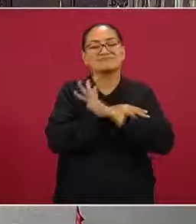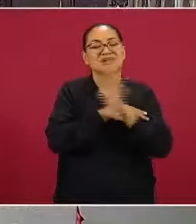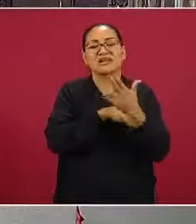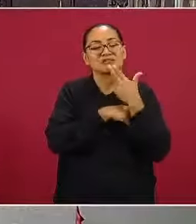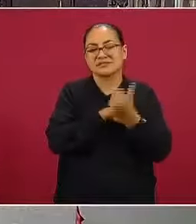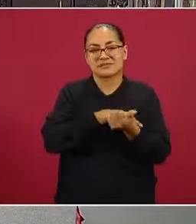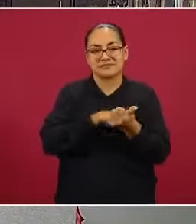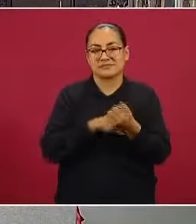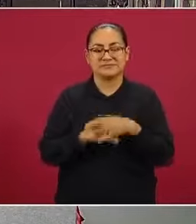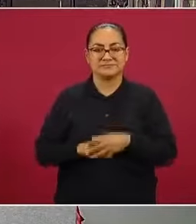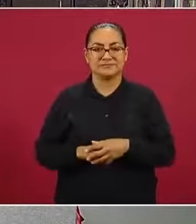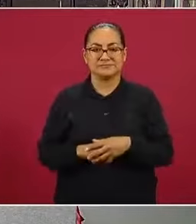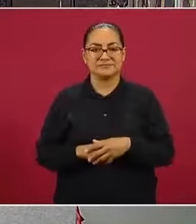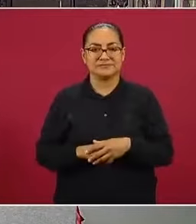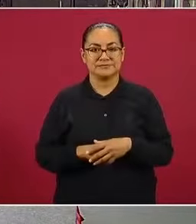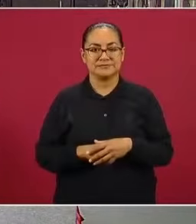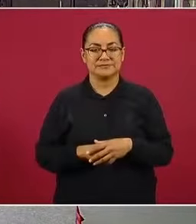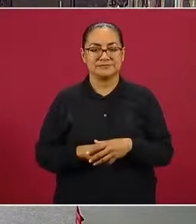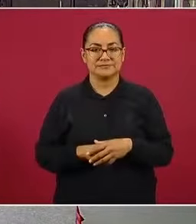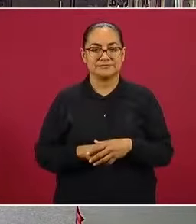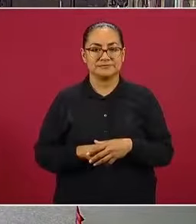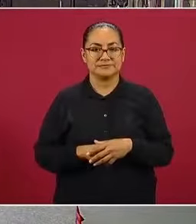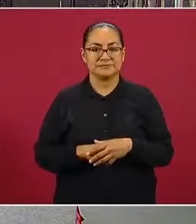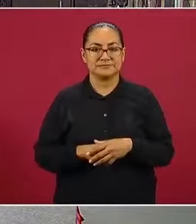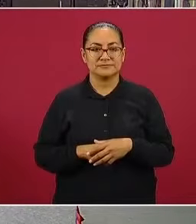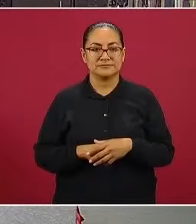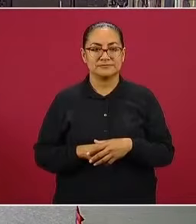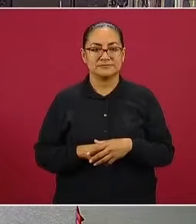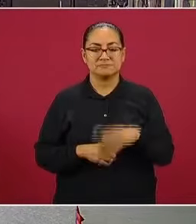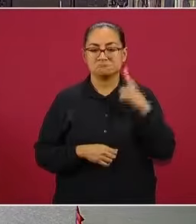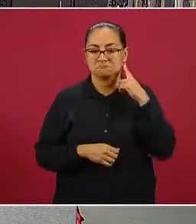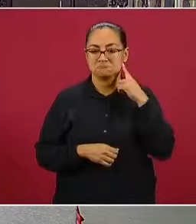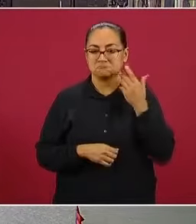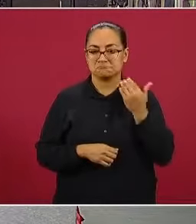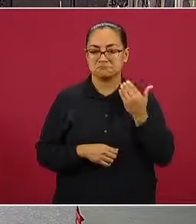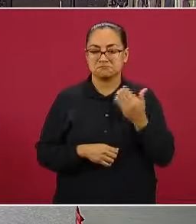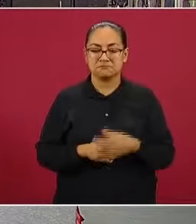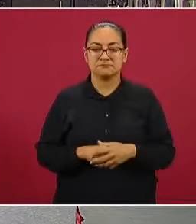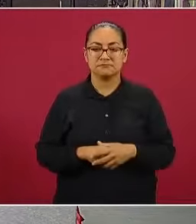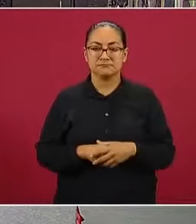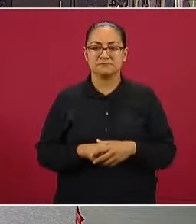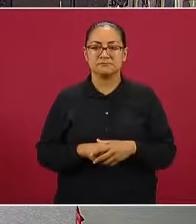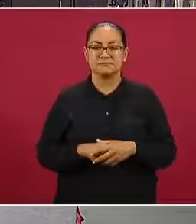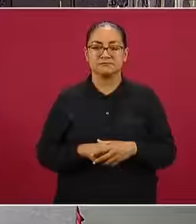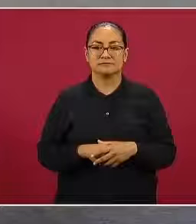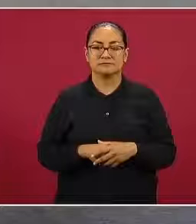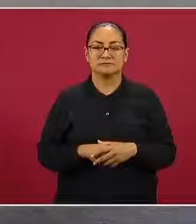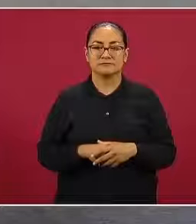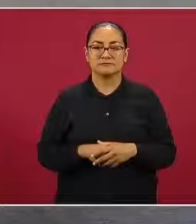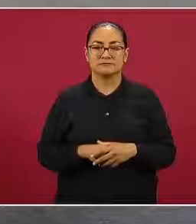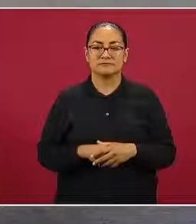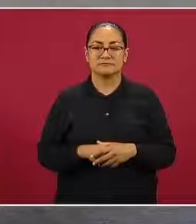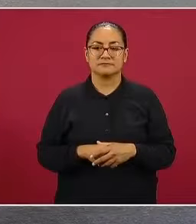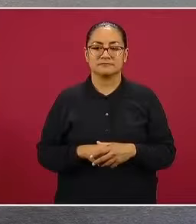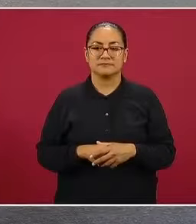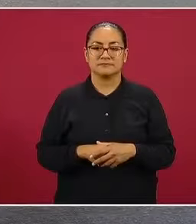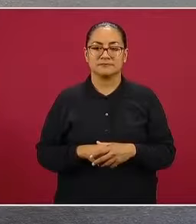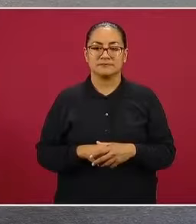Uno tiene los recursos para comprar agua embotellada y no hay agua potable. ¿Es bueno hervir el agua o no es bueno?